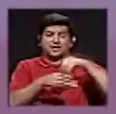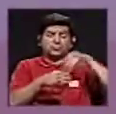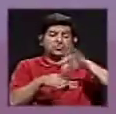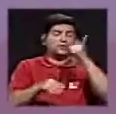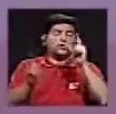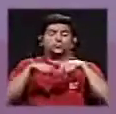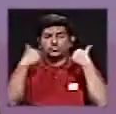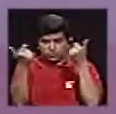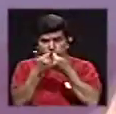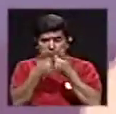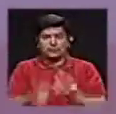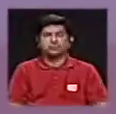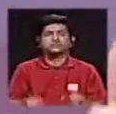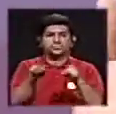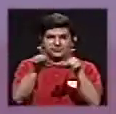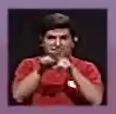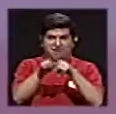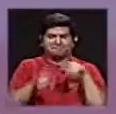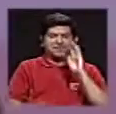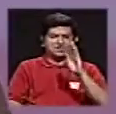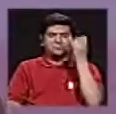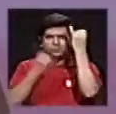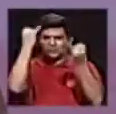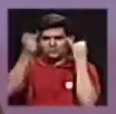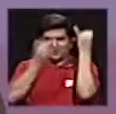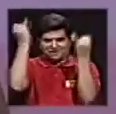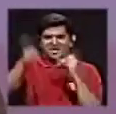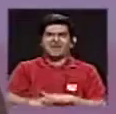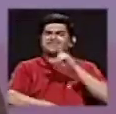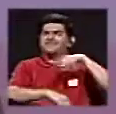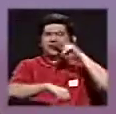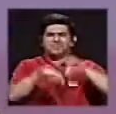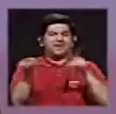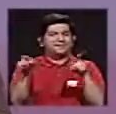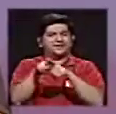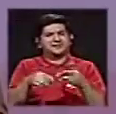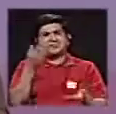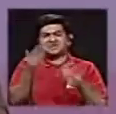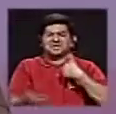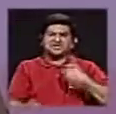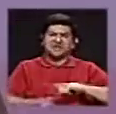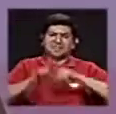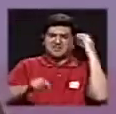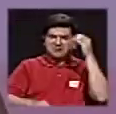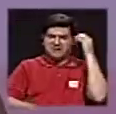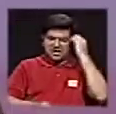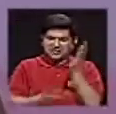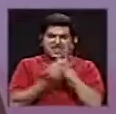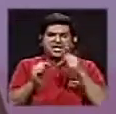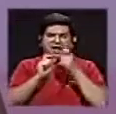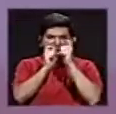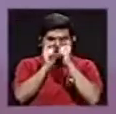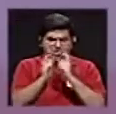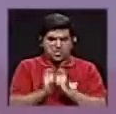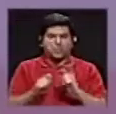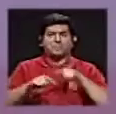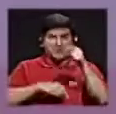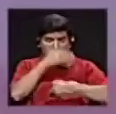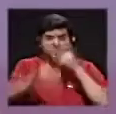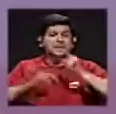otros sectores que también dieron sus ideas y que normalmente también tres veces tenían algunas diferencias con algunos puntos pero eso se trata un